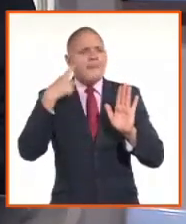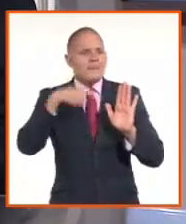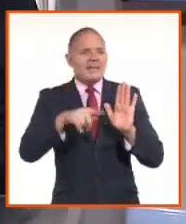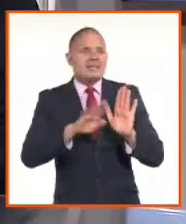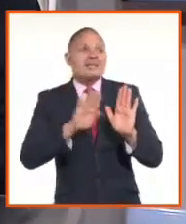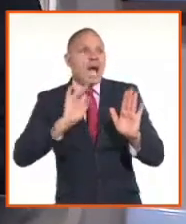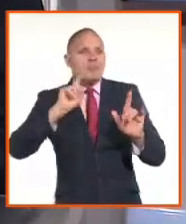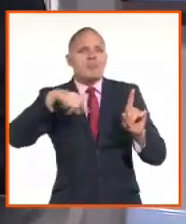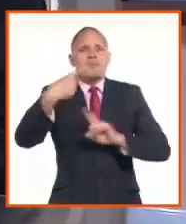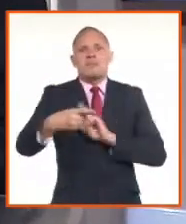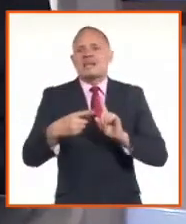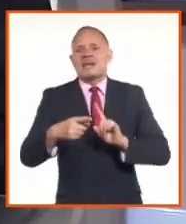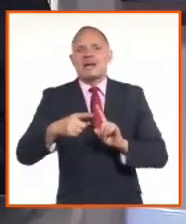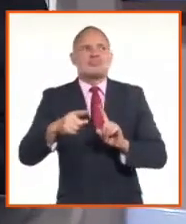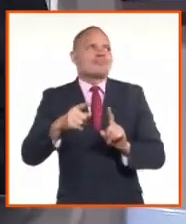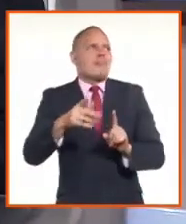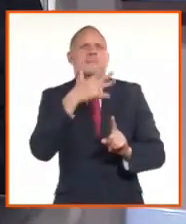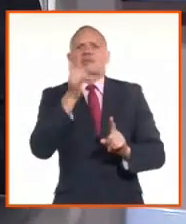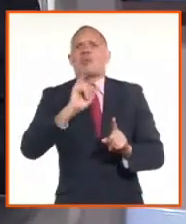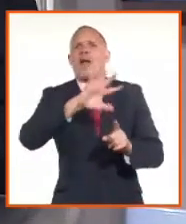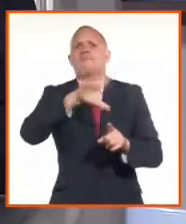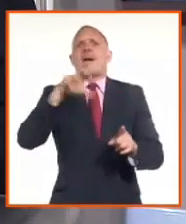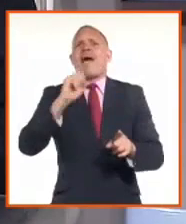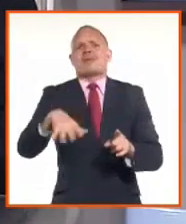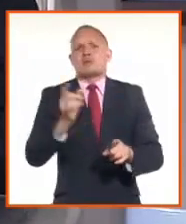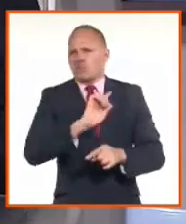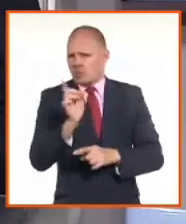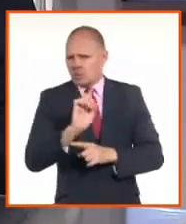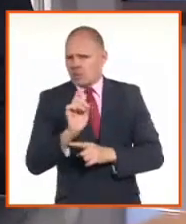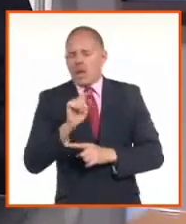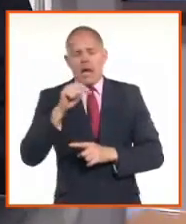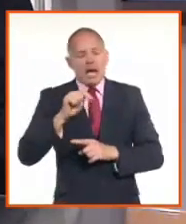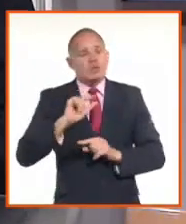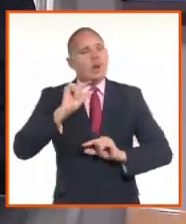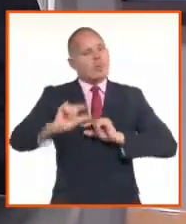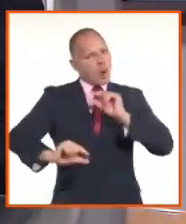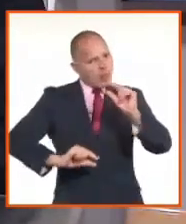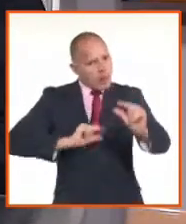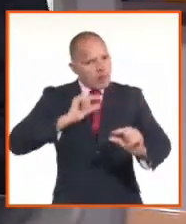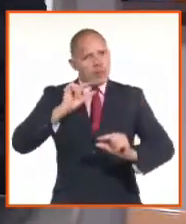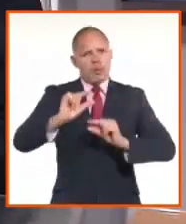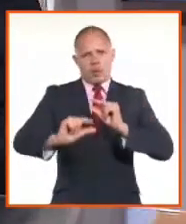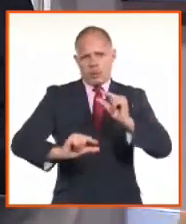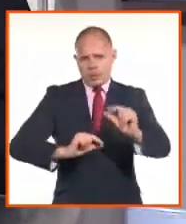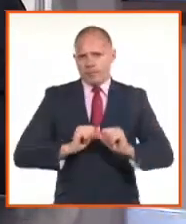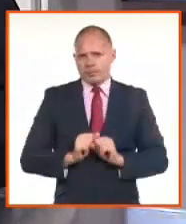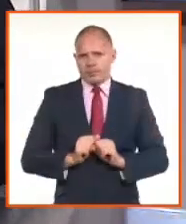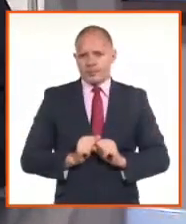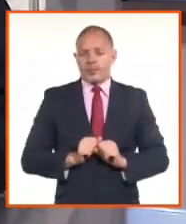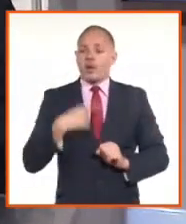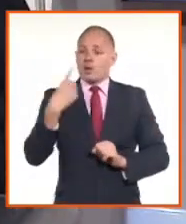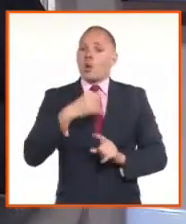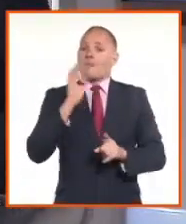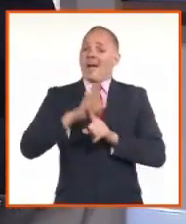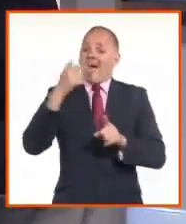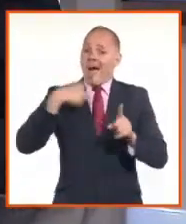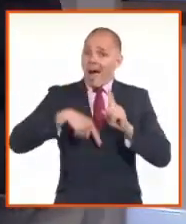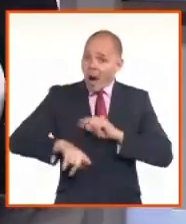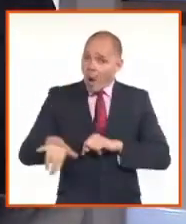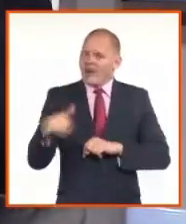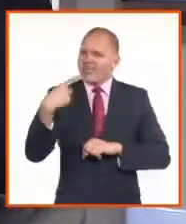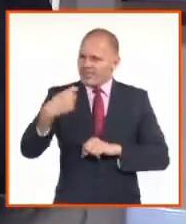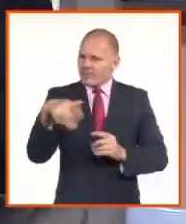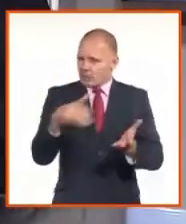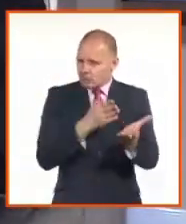para el país y por supuesto es un paso y no tiene no podemos parar es un paso que tenemos que seguir avanzando en esa dirección